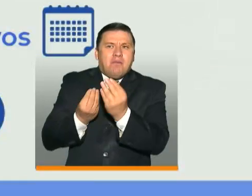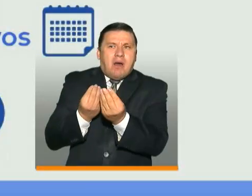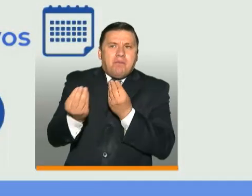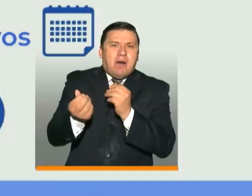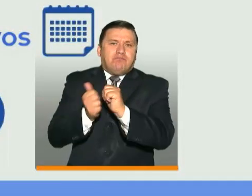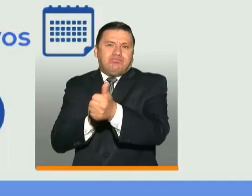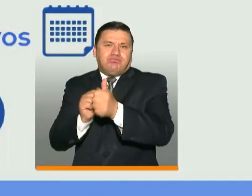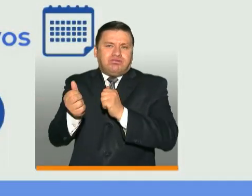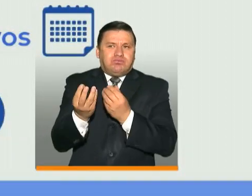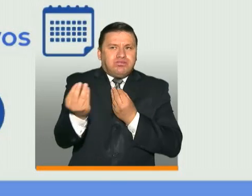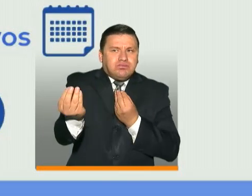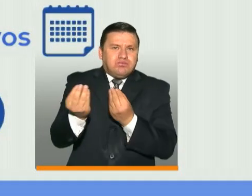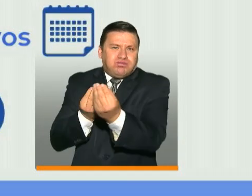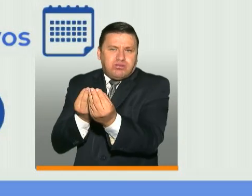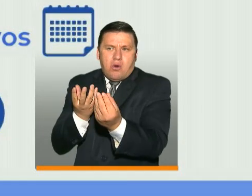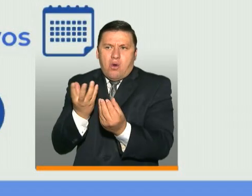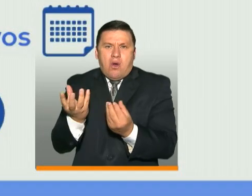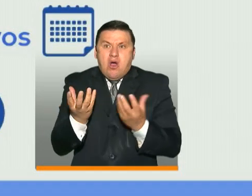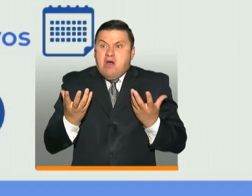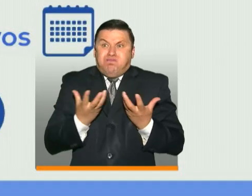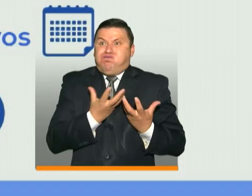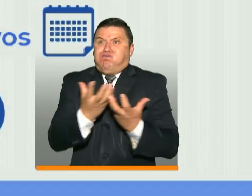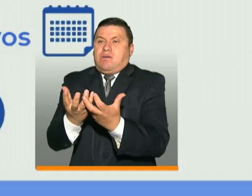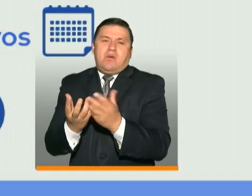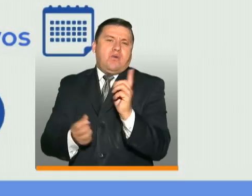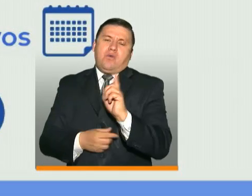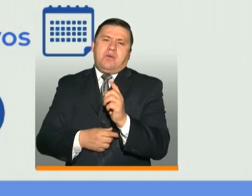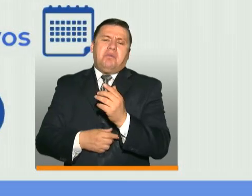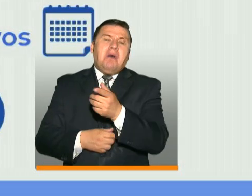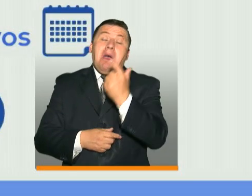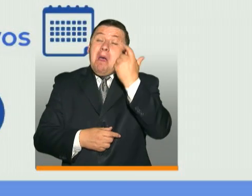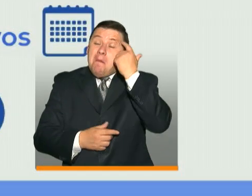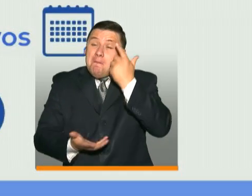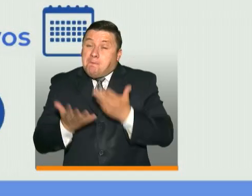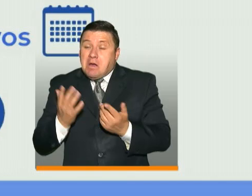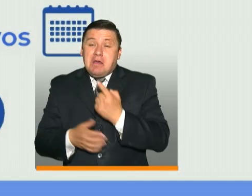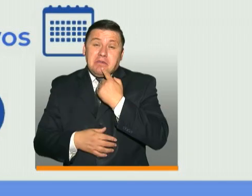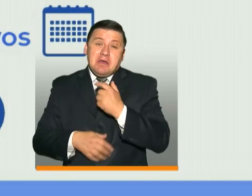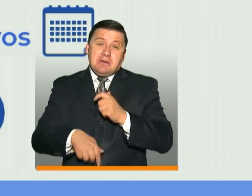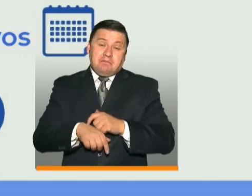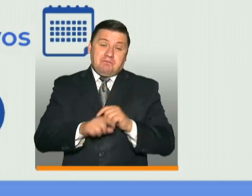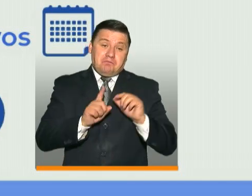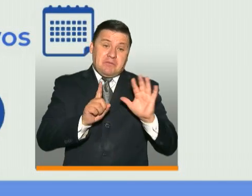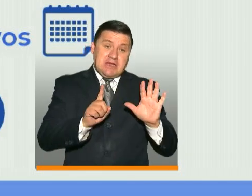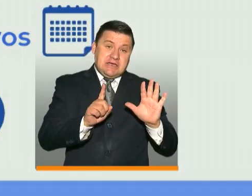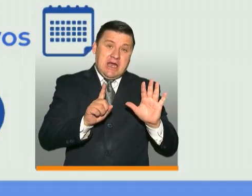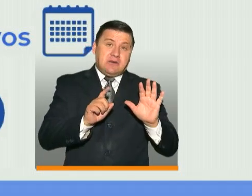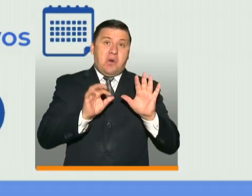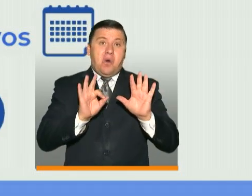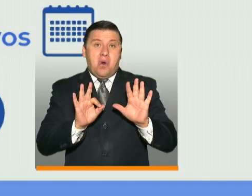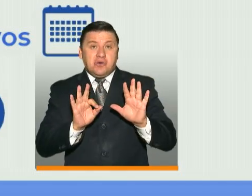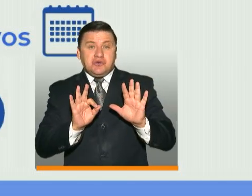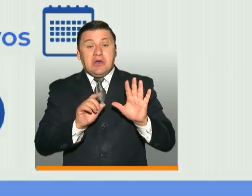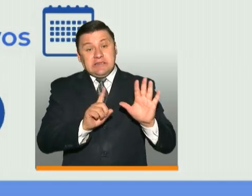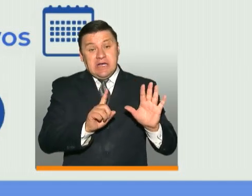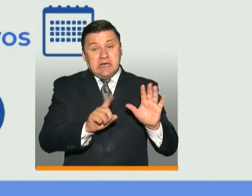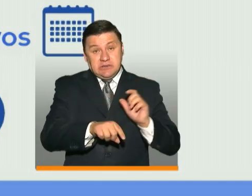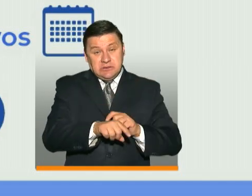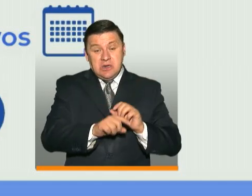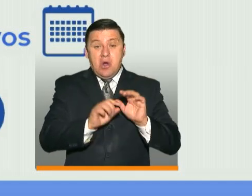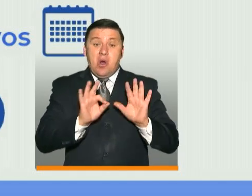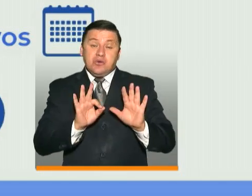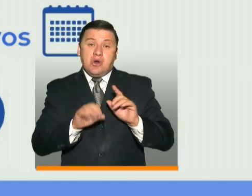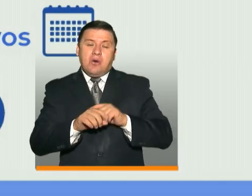sean necesarios. Estamos hablando de la posibilidad de usar turnos de 6, 8 horas y utilizando toda